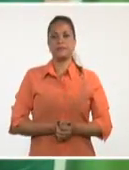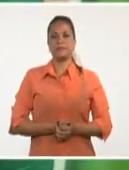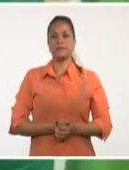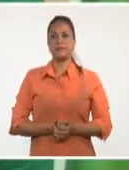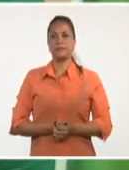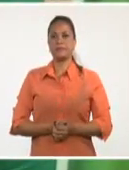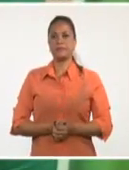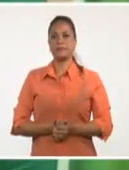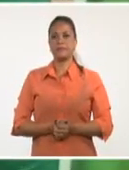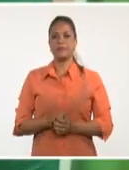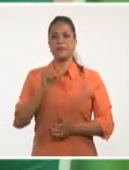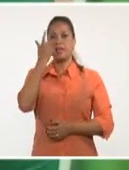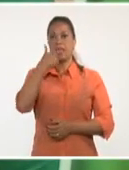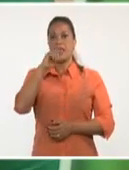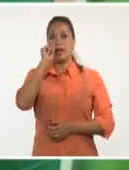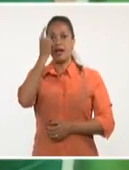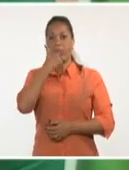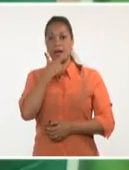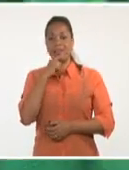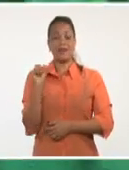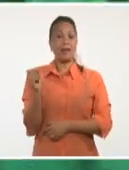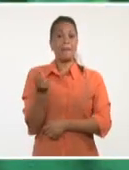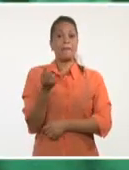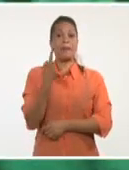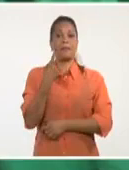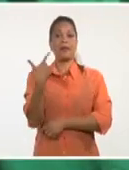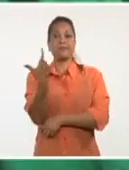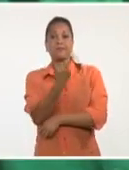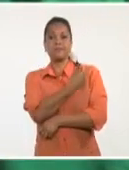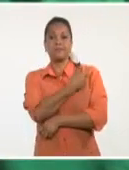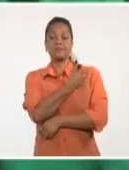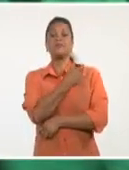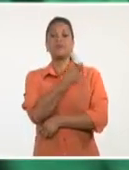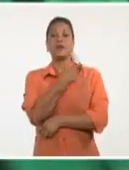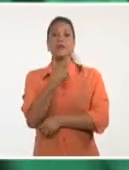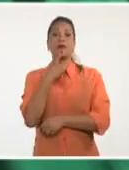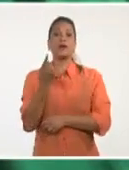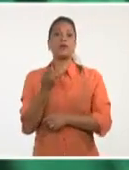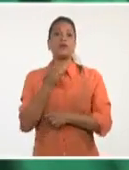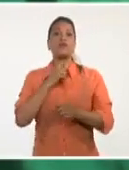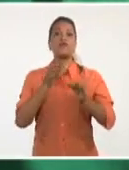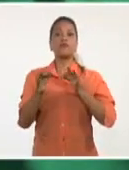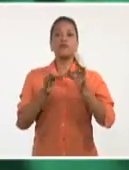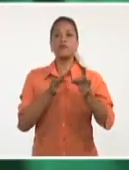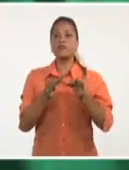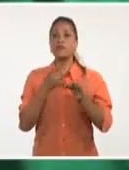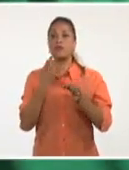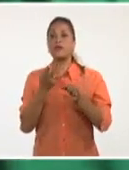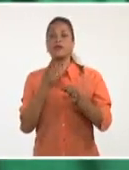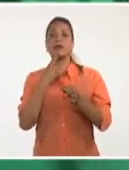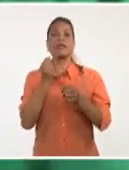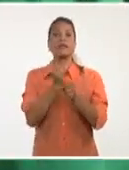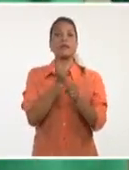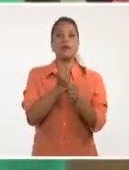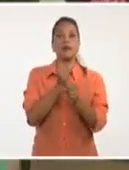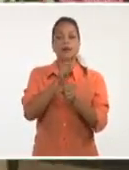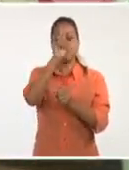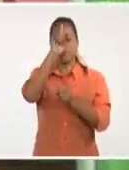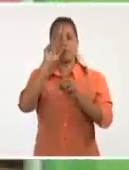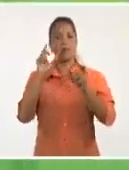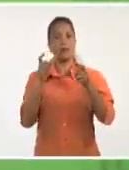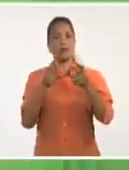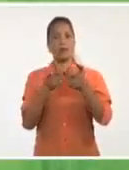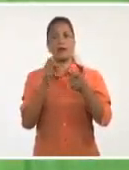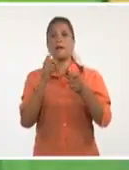Ana Iris fue la primera granmense en recibir Soberana Plus. En sus funciones como vicedirectora de higiene en el policlínico Jimmy Hirsel de